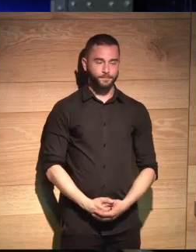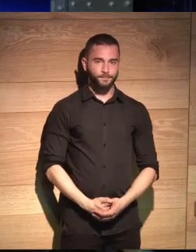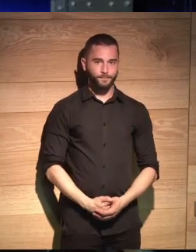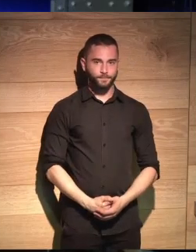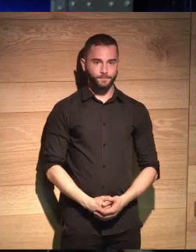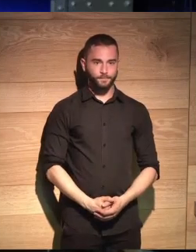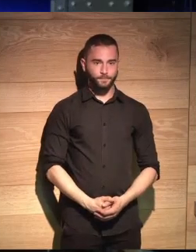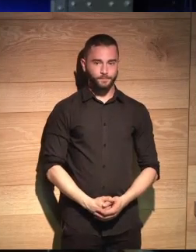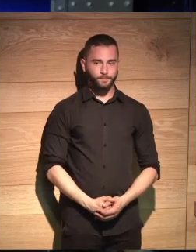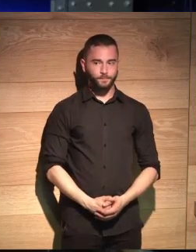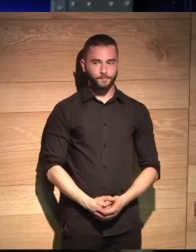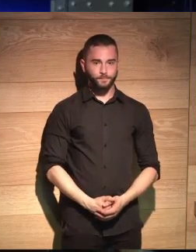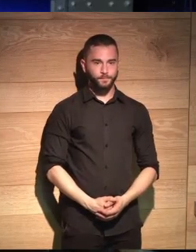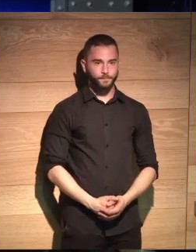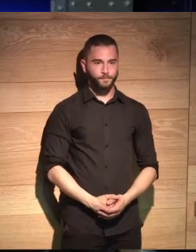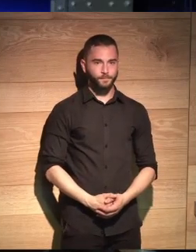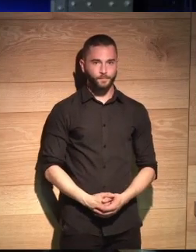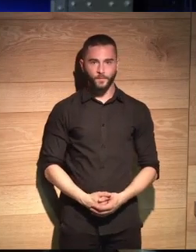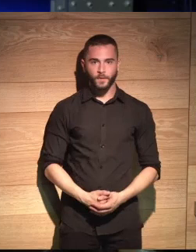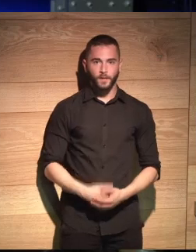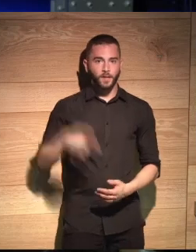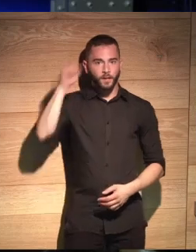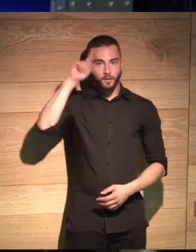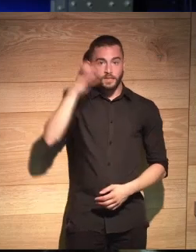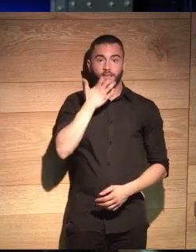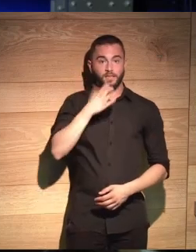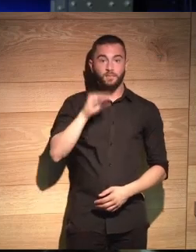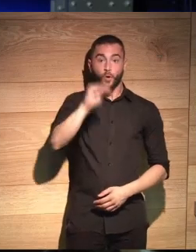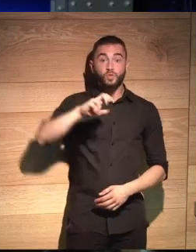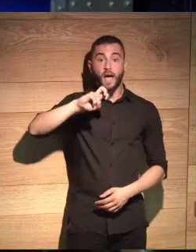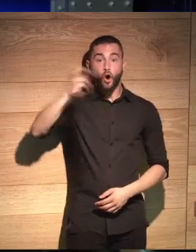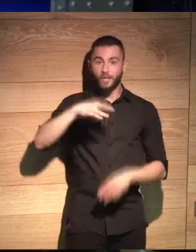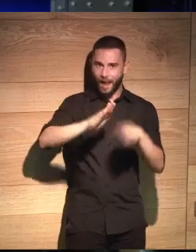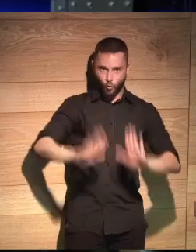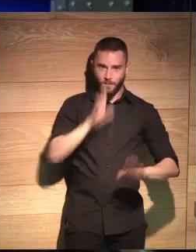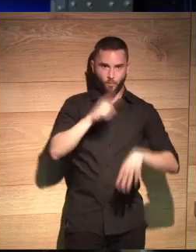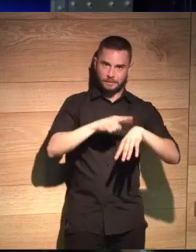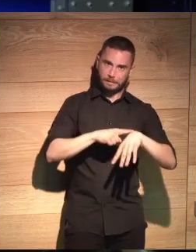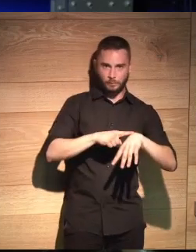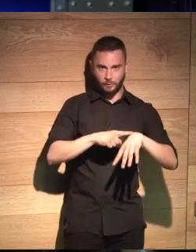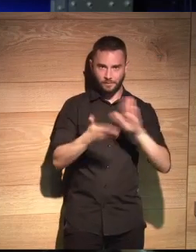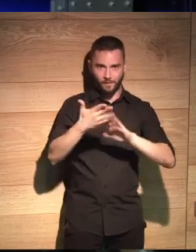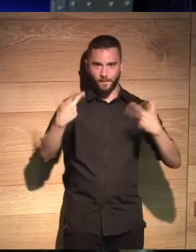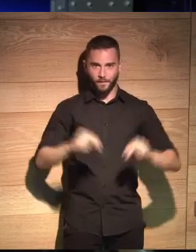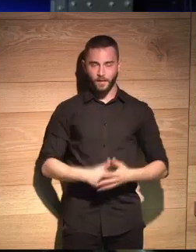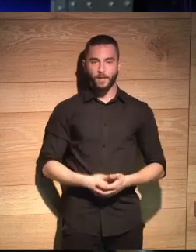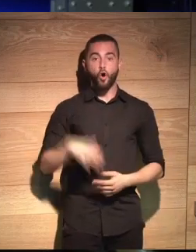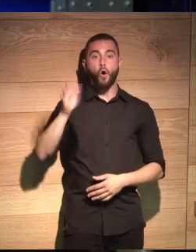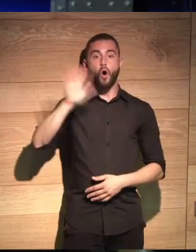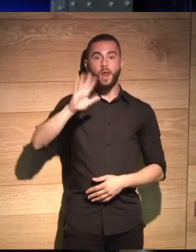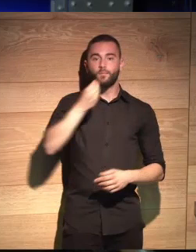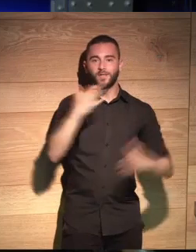No sé si hay alguna otra pregunta, que sería la última, porque llevamos justos de tiempo. Hola,